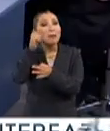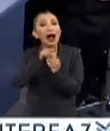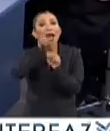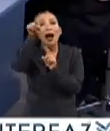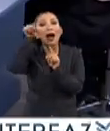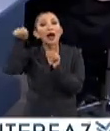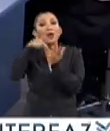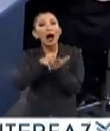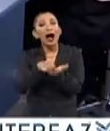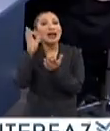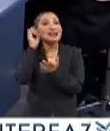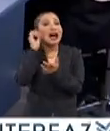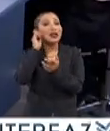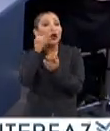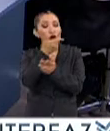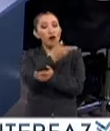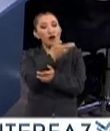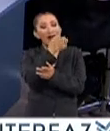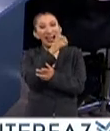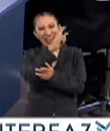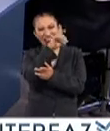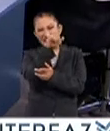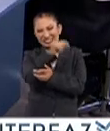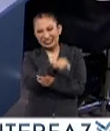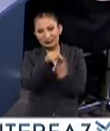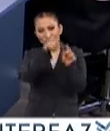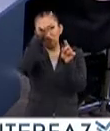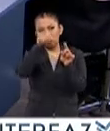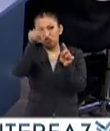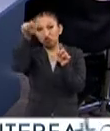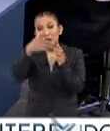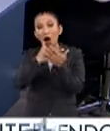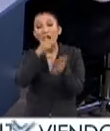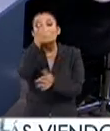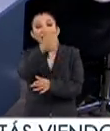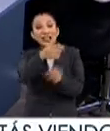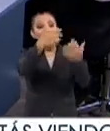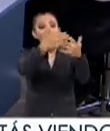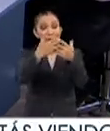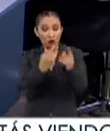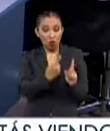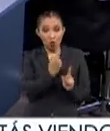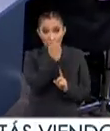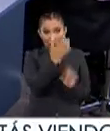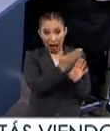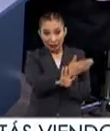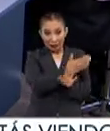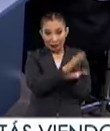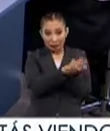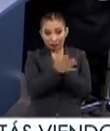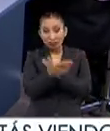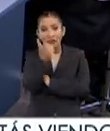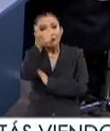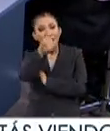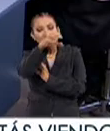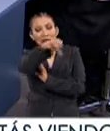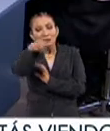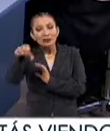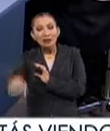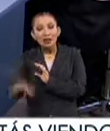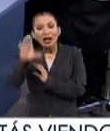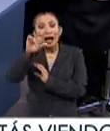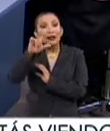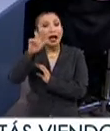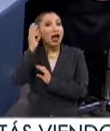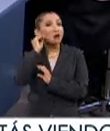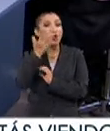todas partes. La radio hertziana, la radio tradicional, tiene hoy 6 emisoras, pasamos de 1 a 6 emisoras. Los canales de audio